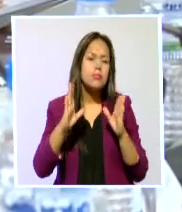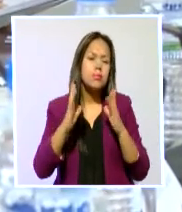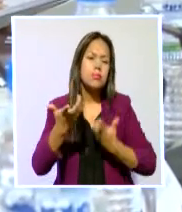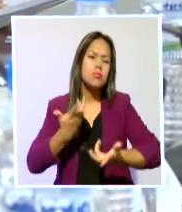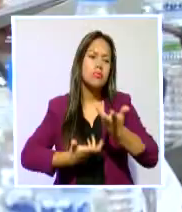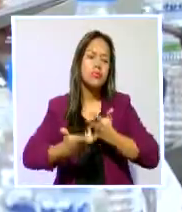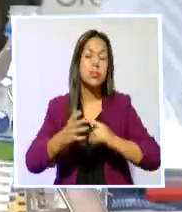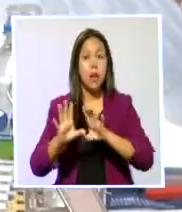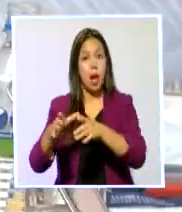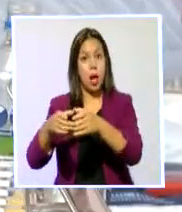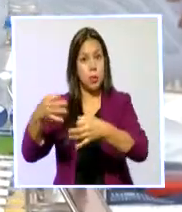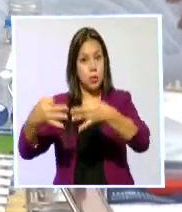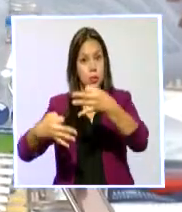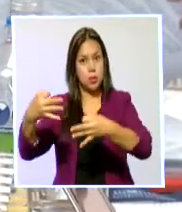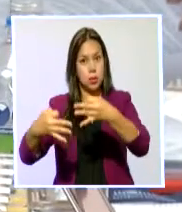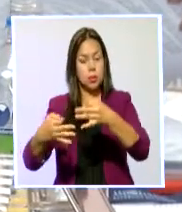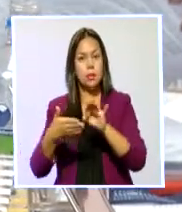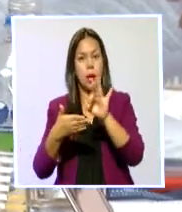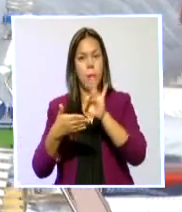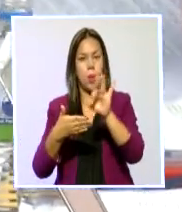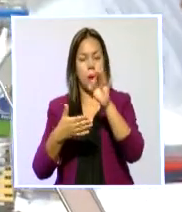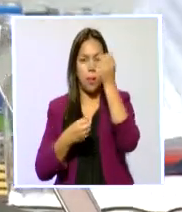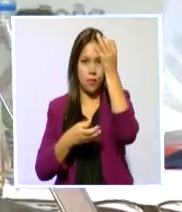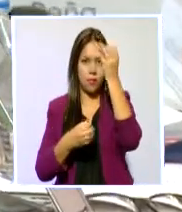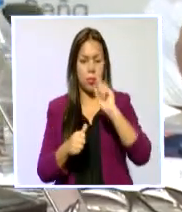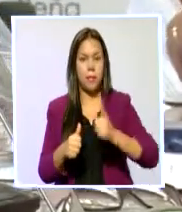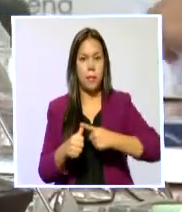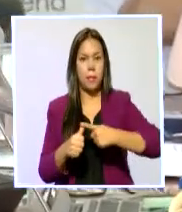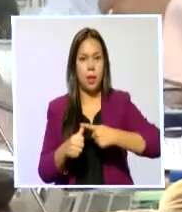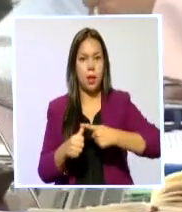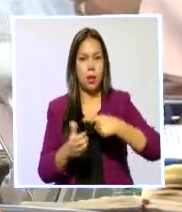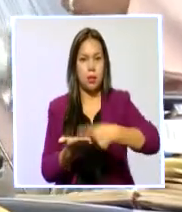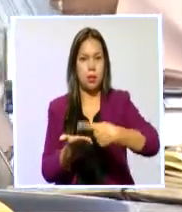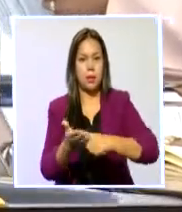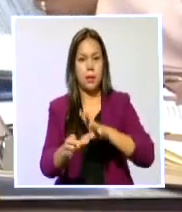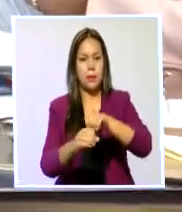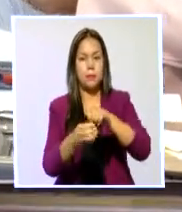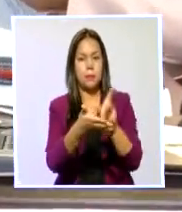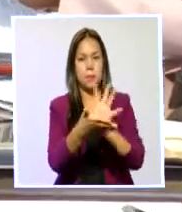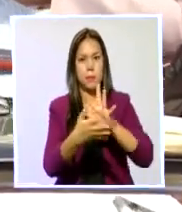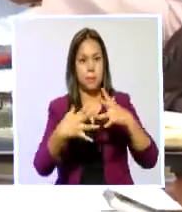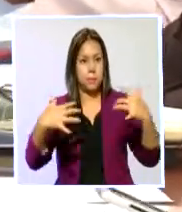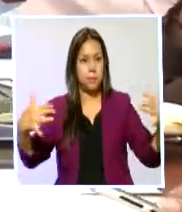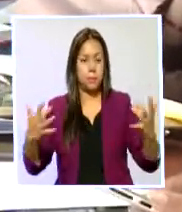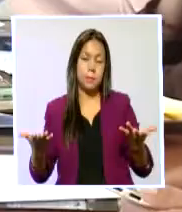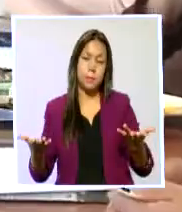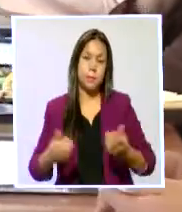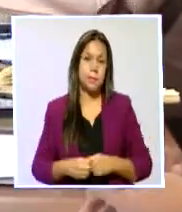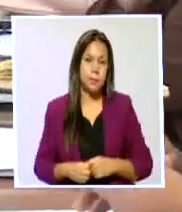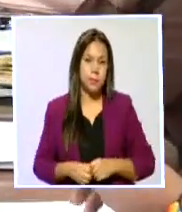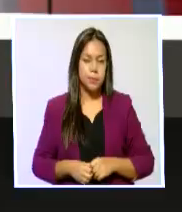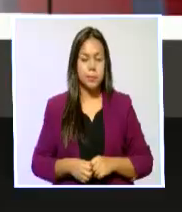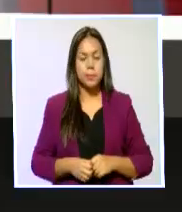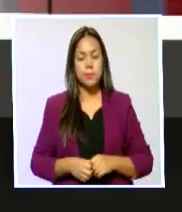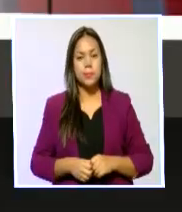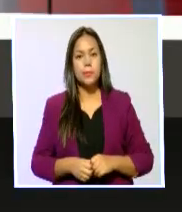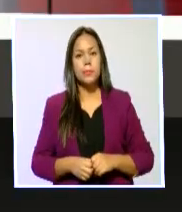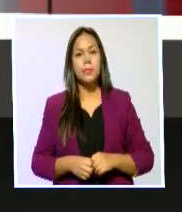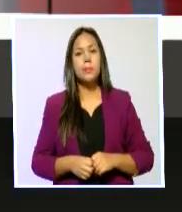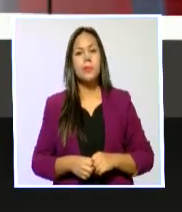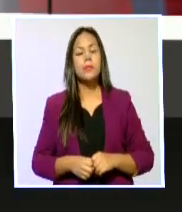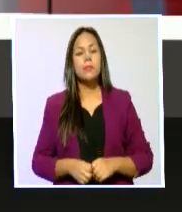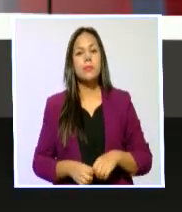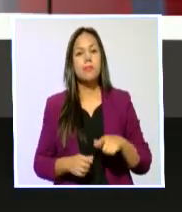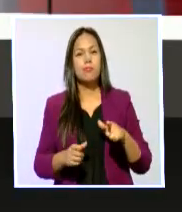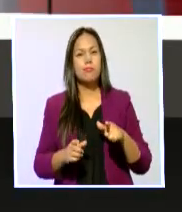que la Comisión de Justicia apruebe el informe para su primer debate en el Pleno de la Asamblea. Ricardo Bravo, TVL Noticias.